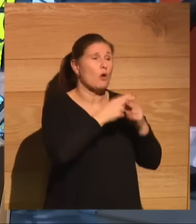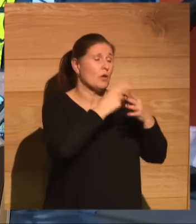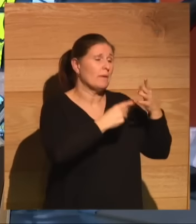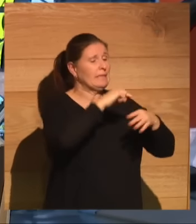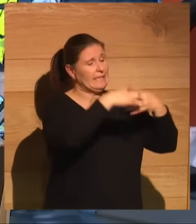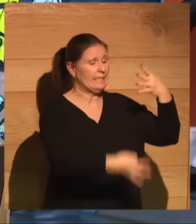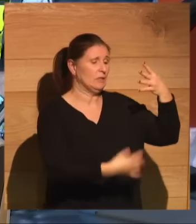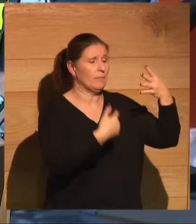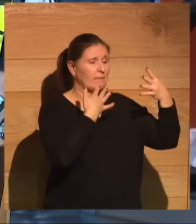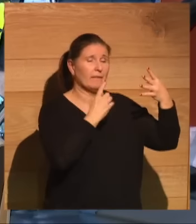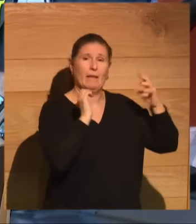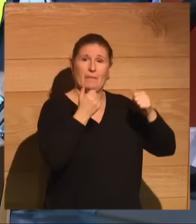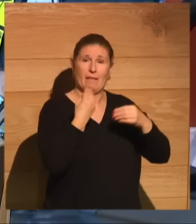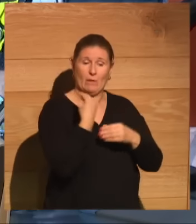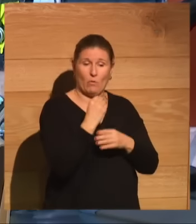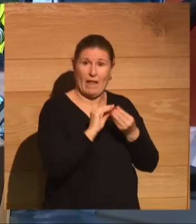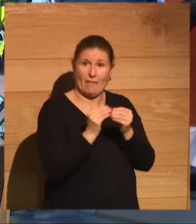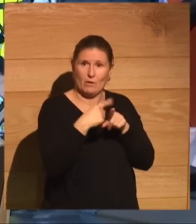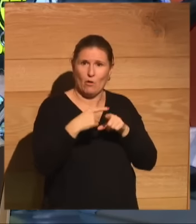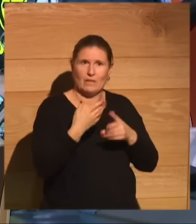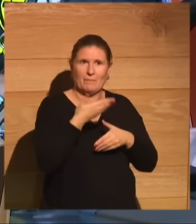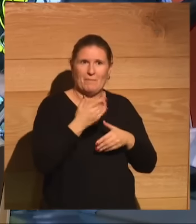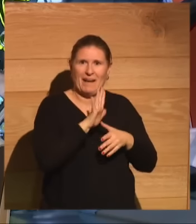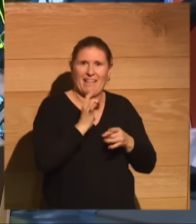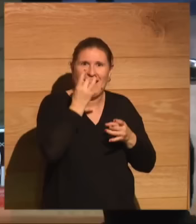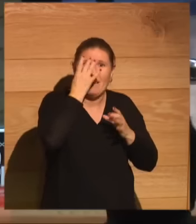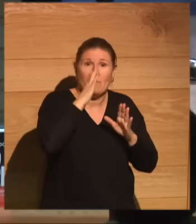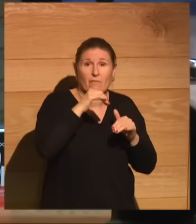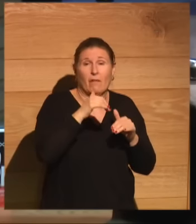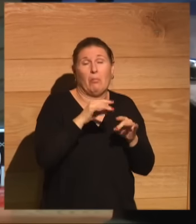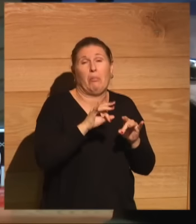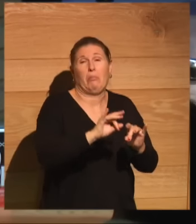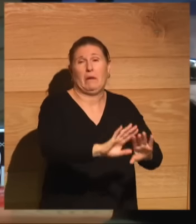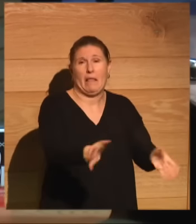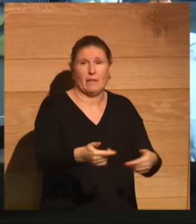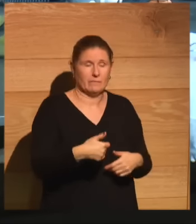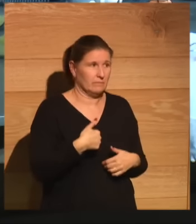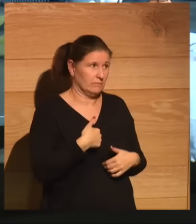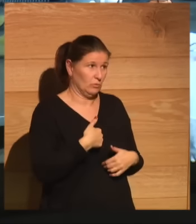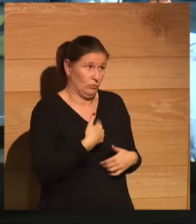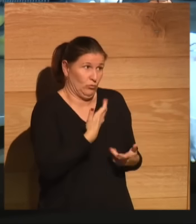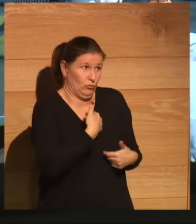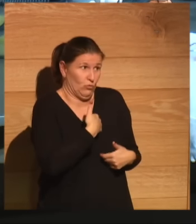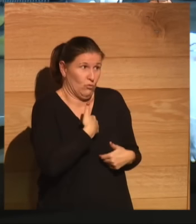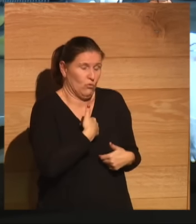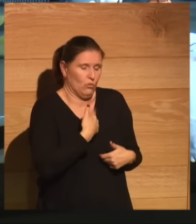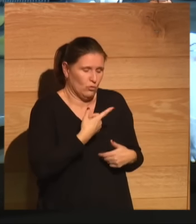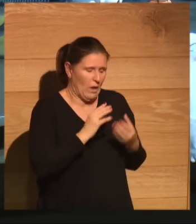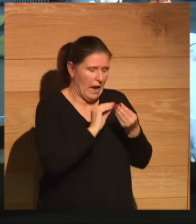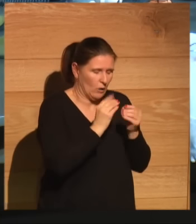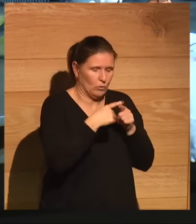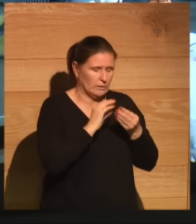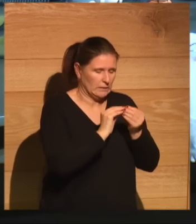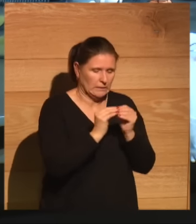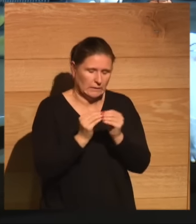luego no llegan a nada. Eso es, claro. Yo sí, no, sí. No quiero... Es que no vale el es que soy yo literal, ¿vale? Es claro. Que yo hago cosas y luego esas